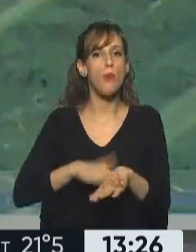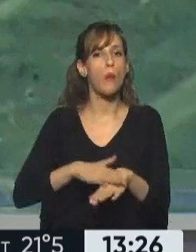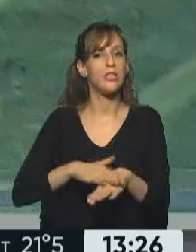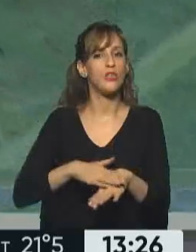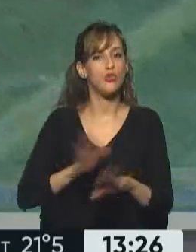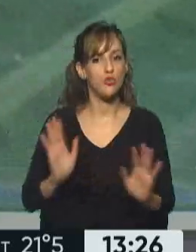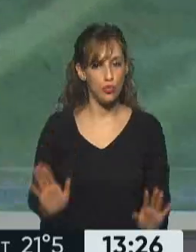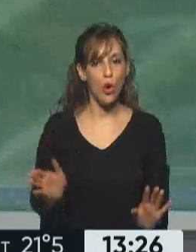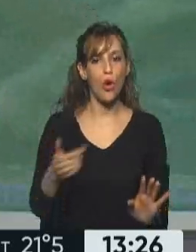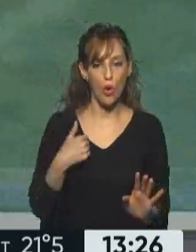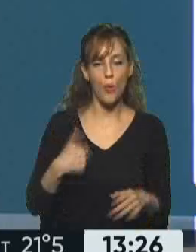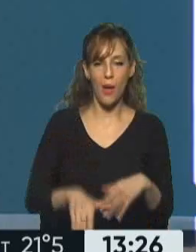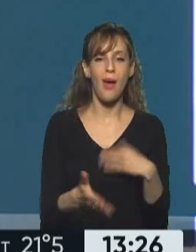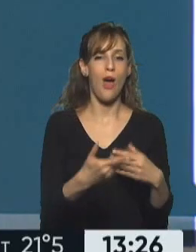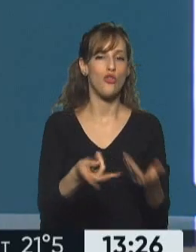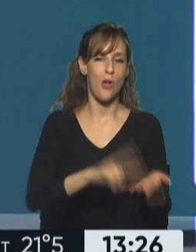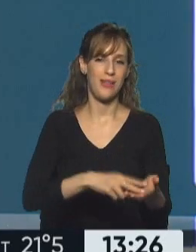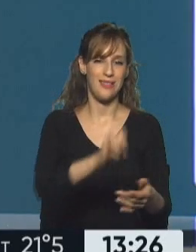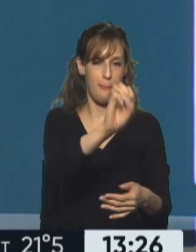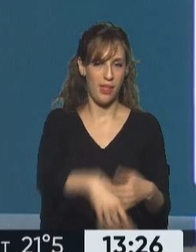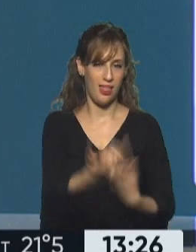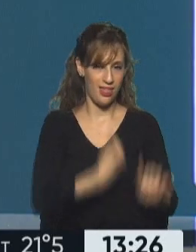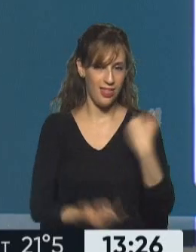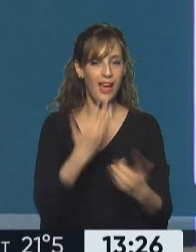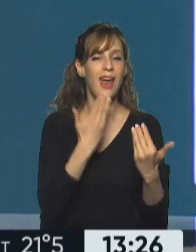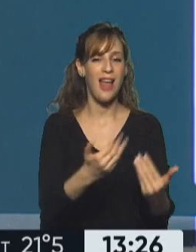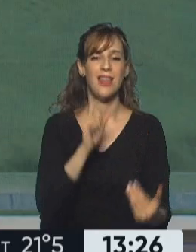adoptado estaremos hablando antes y después. ¿Cómo no? Muchísimas gracias por haber venido a la televisión pública. Al contrario.